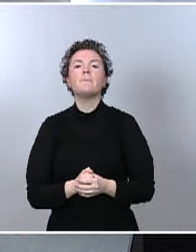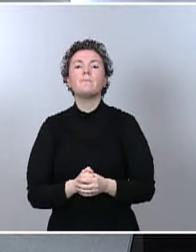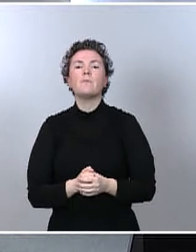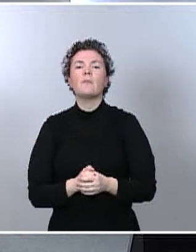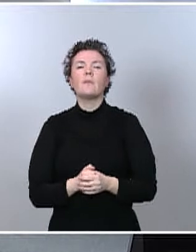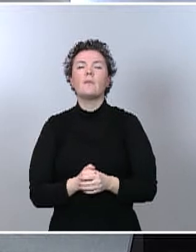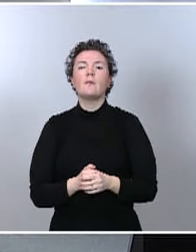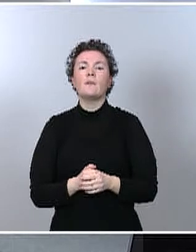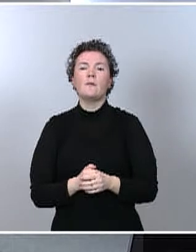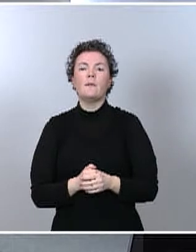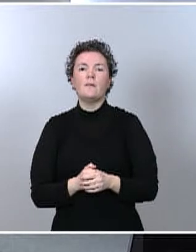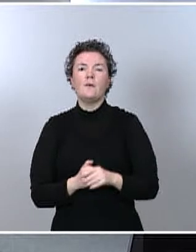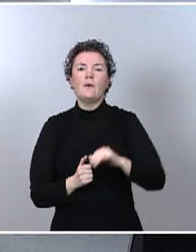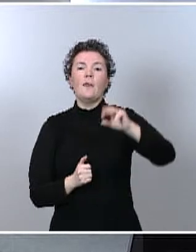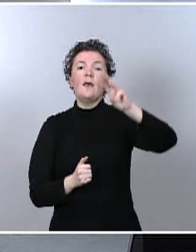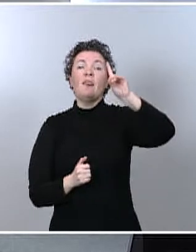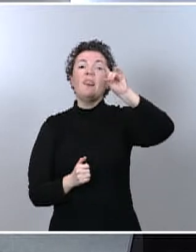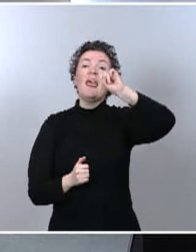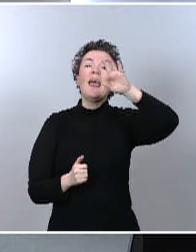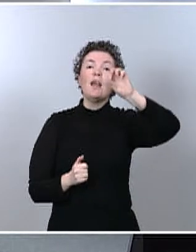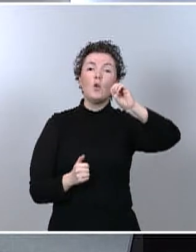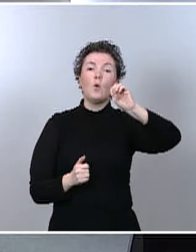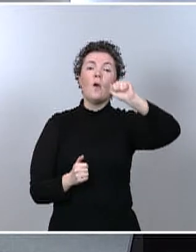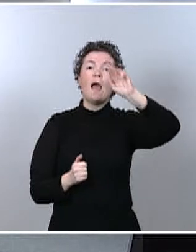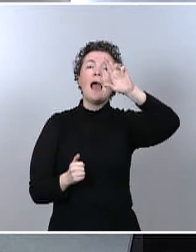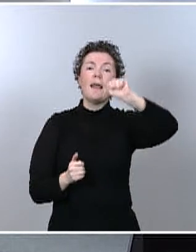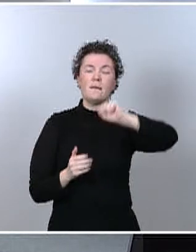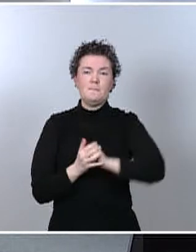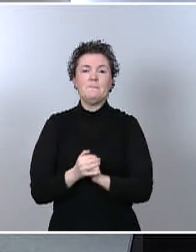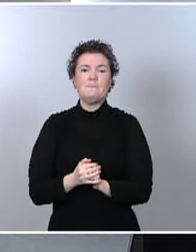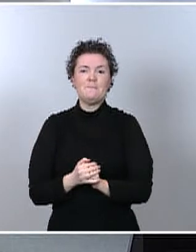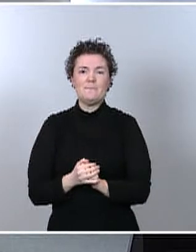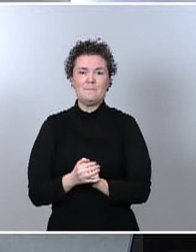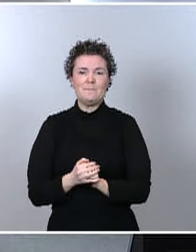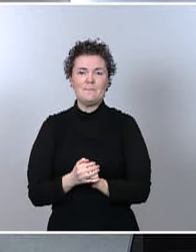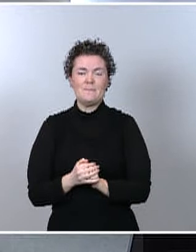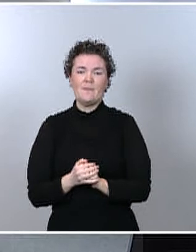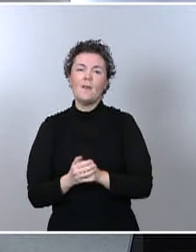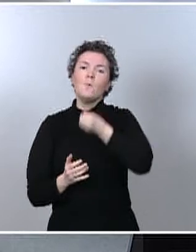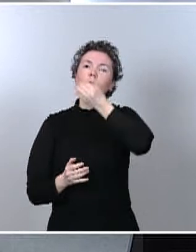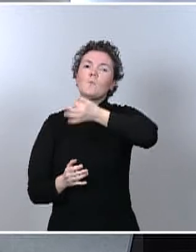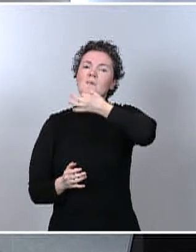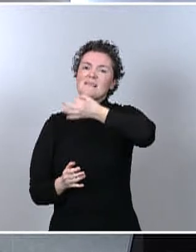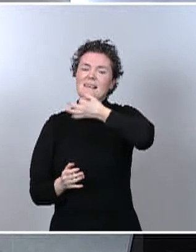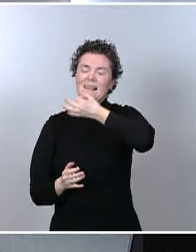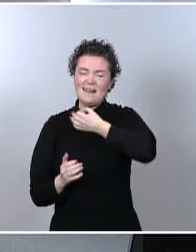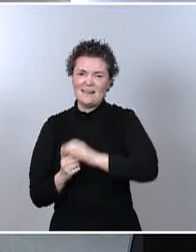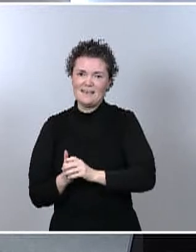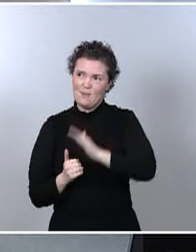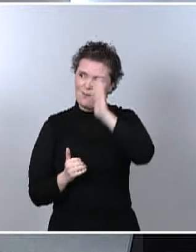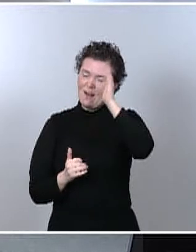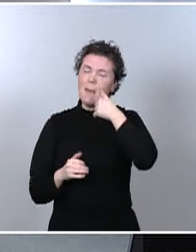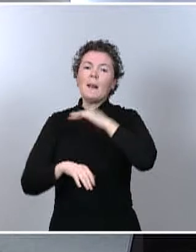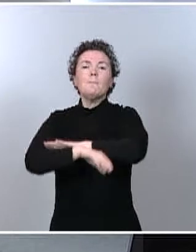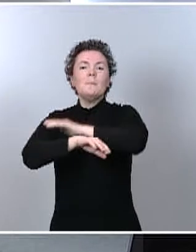va a ser así. La planificación y el trabajo que se ha hecho conjunto lo va a permitir y lo vamos a ver además, yo creo que esta misma semana.